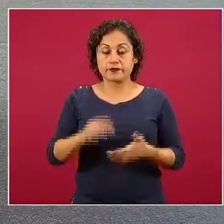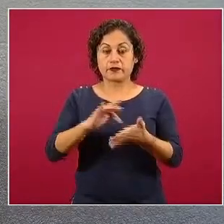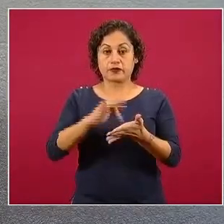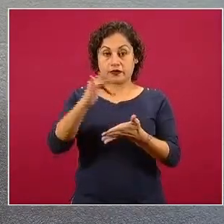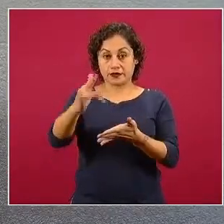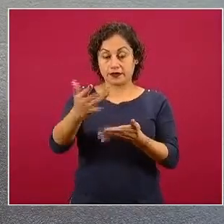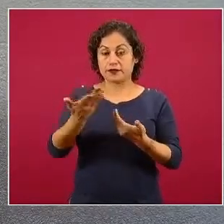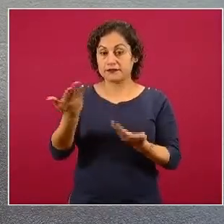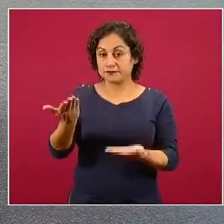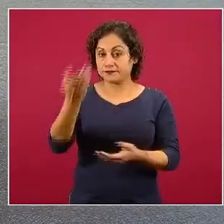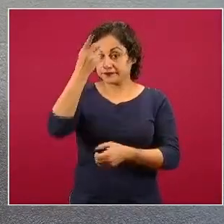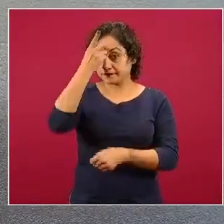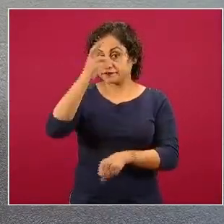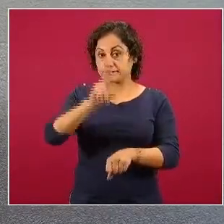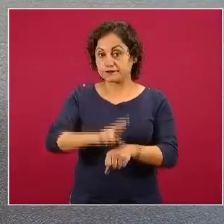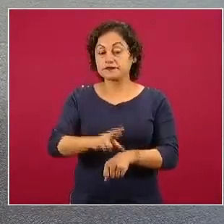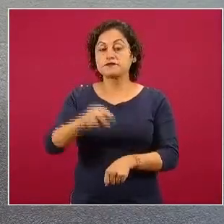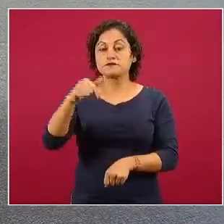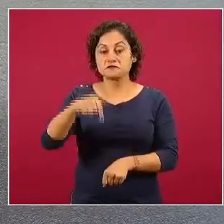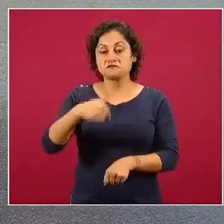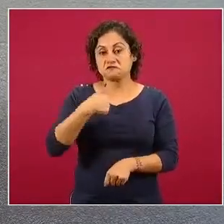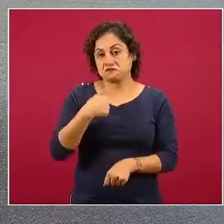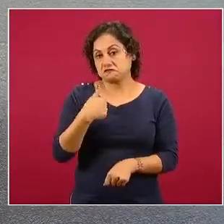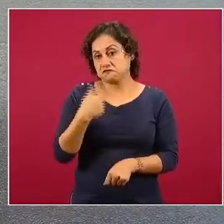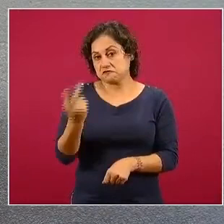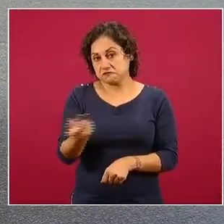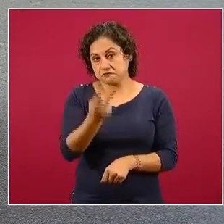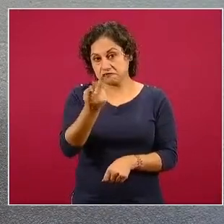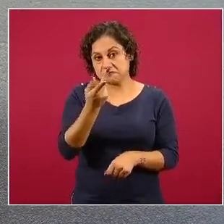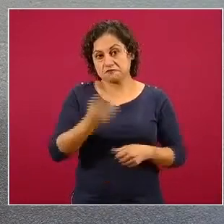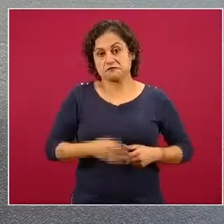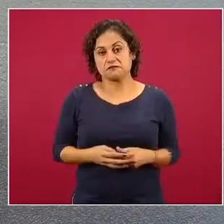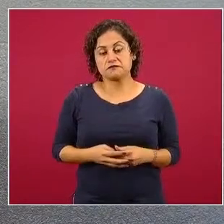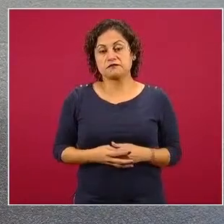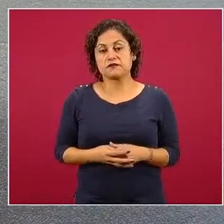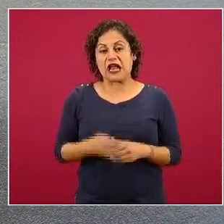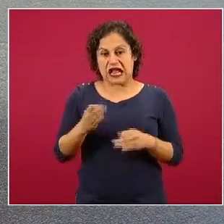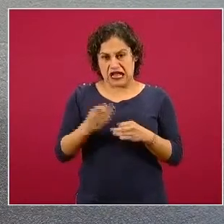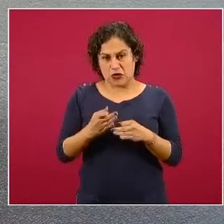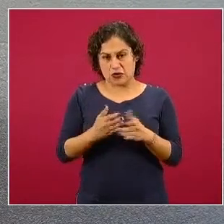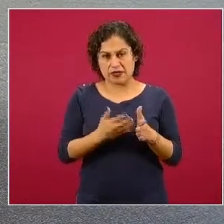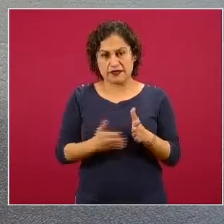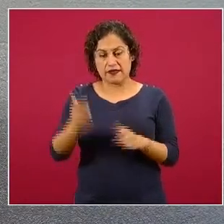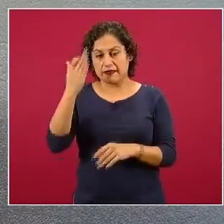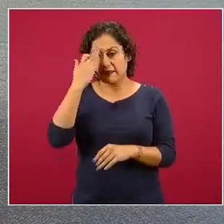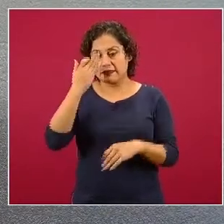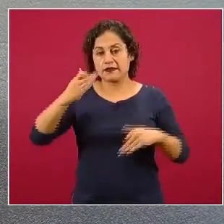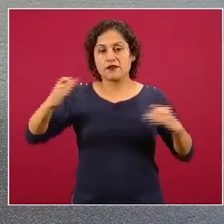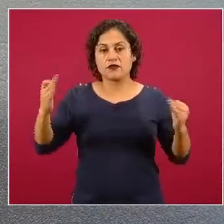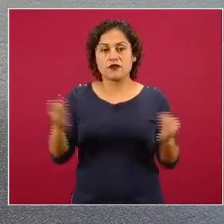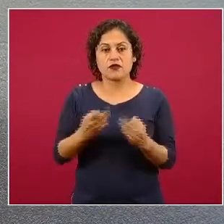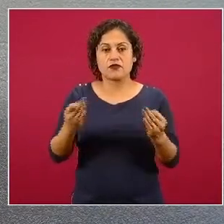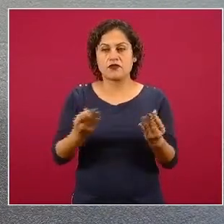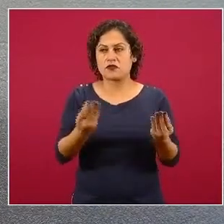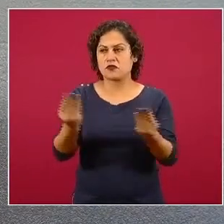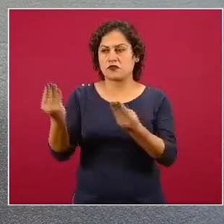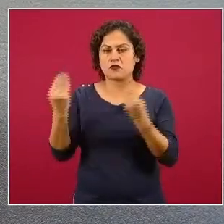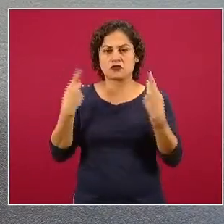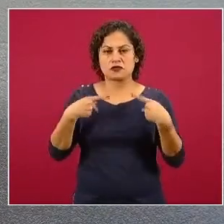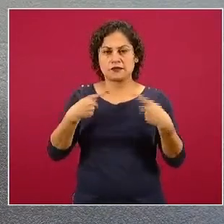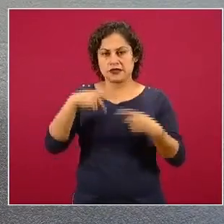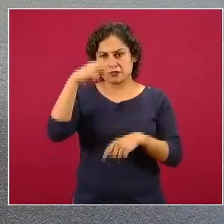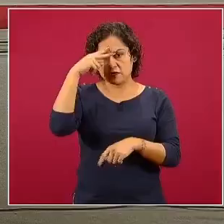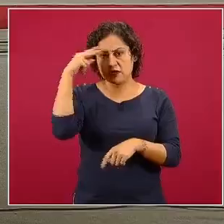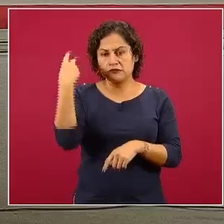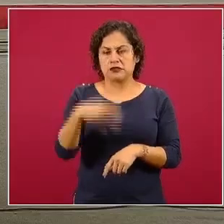Gracias, director. Aquí la pregunta es, en esta época invernal, la mayoría de los mexicanos presentamos